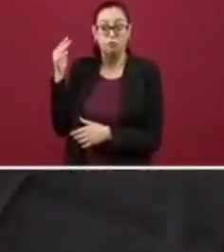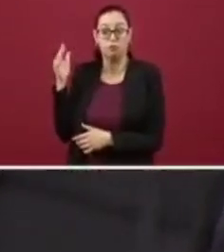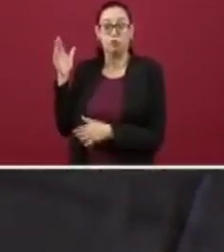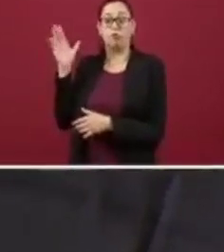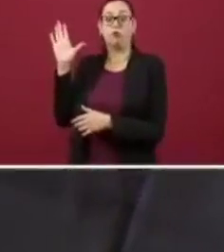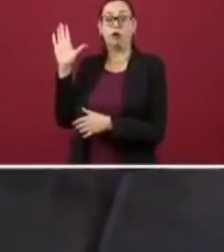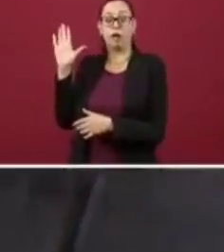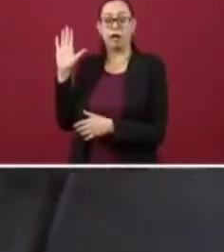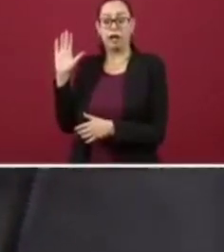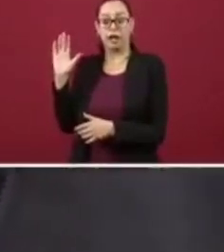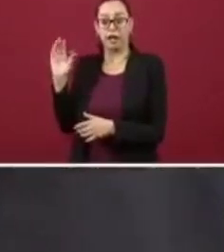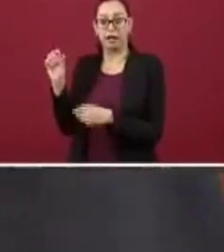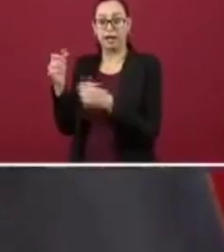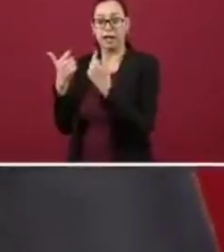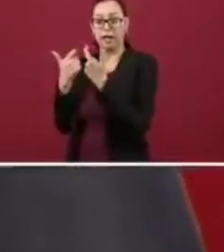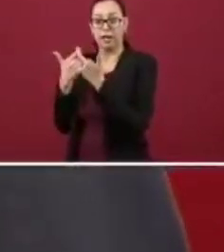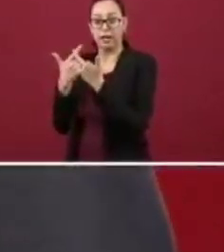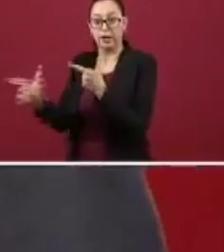el llamado grupo